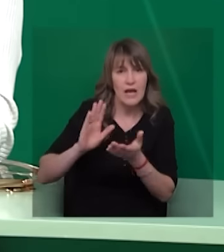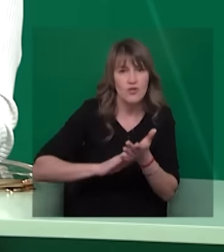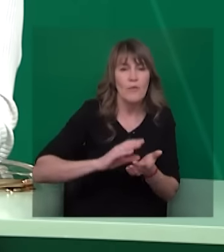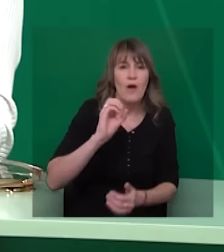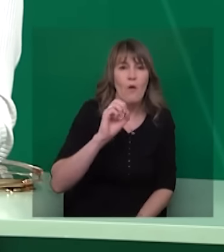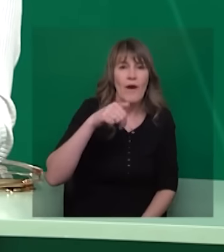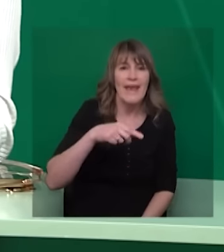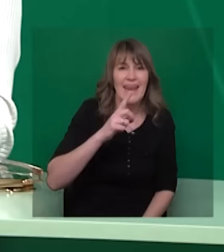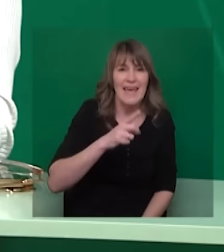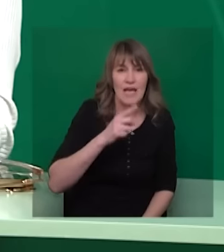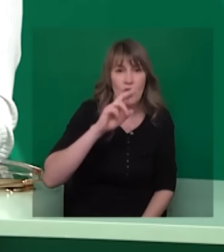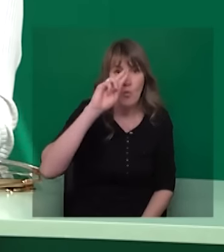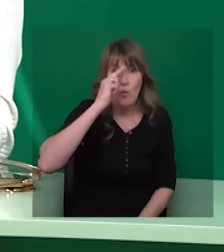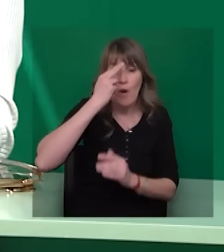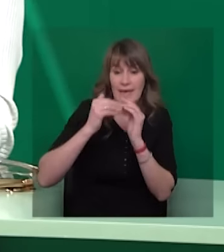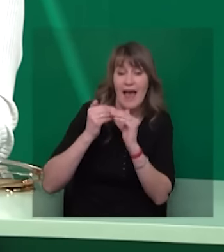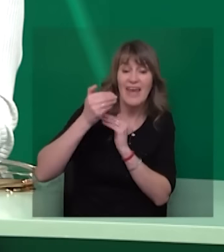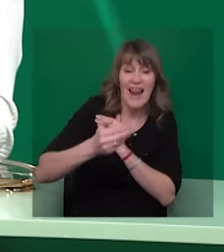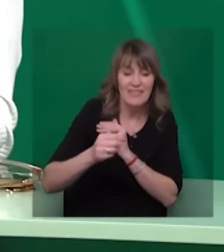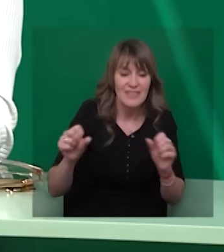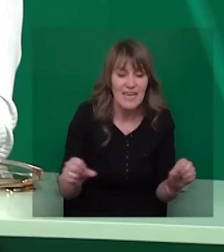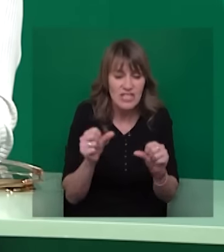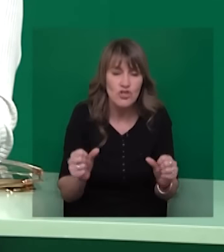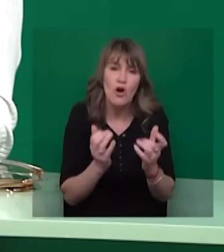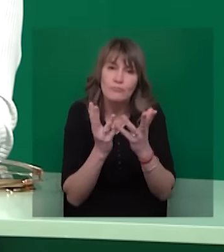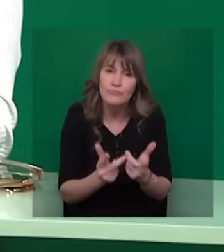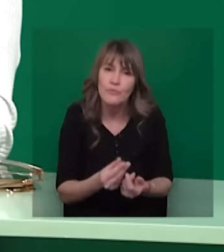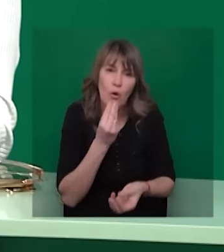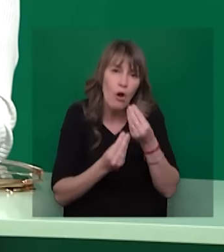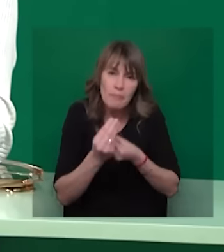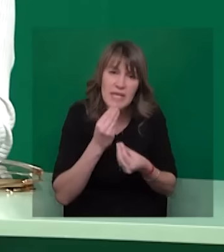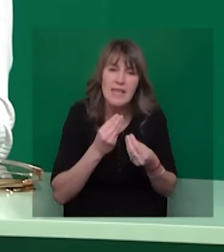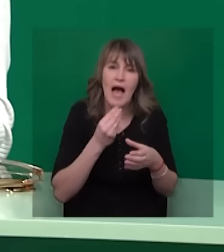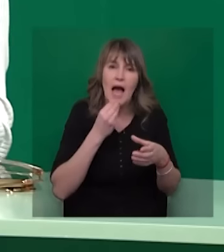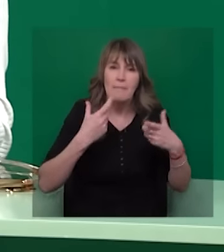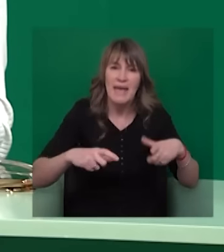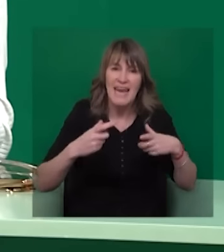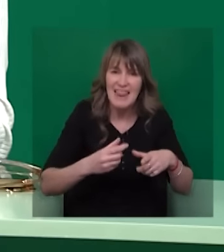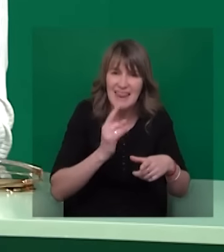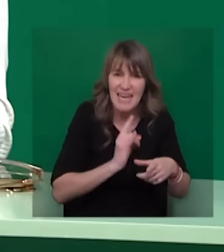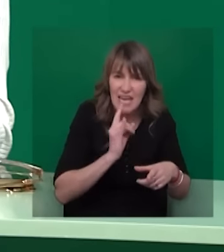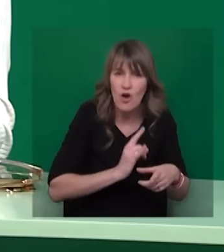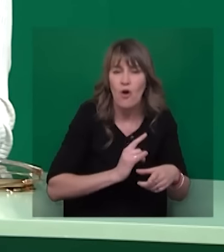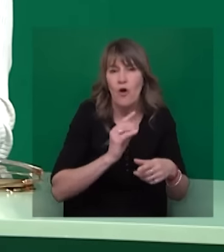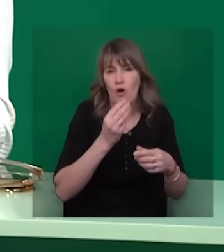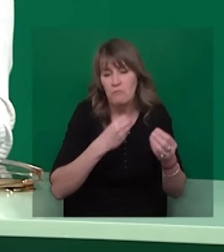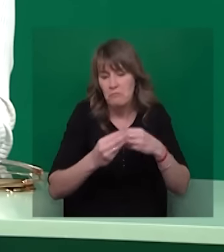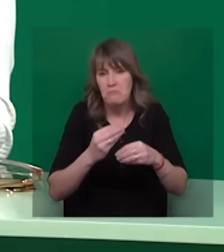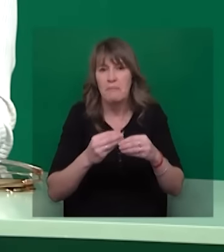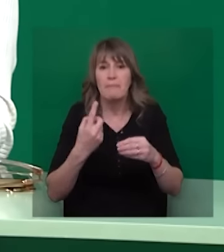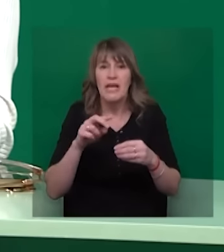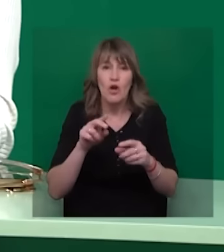Uruguay adelante que gestionó los alimentos para ollas populares y durante la pandemia sin embargo la coordinadora popular y